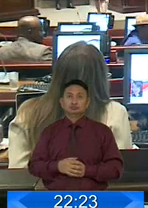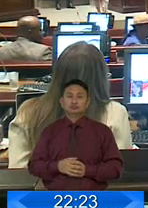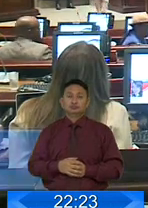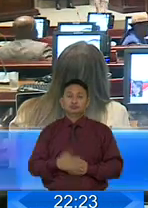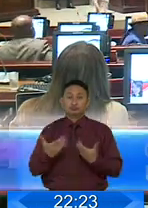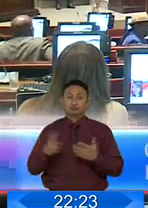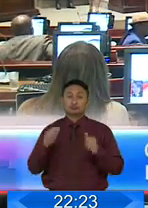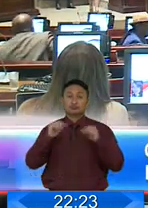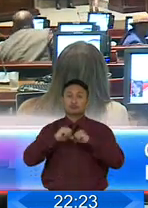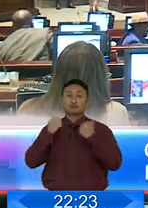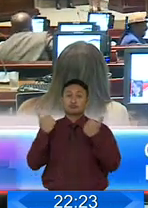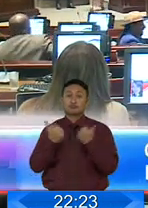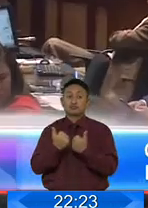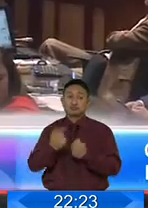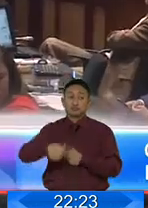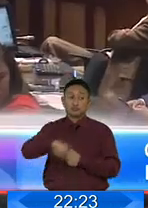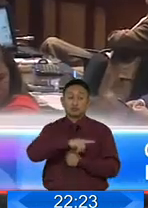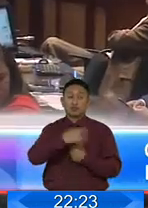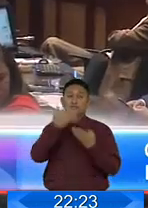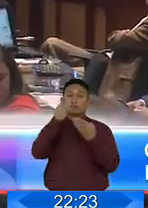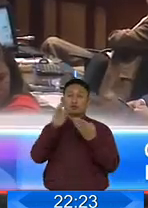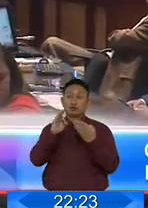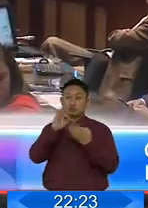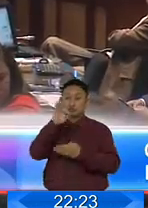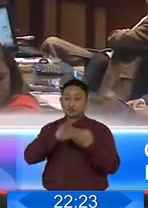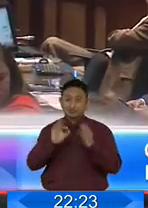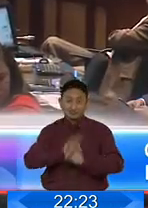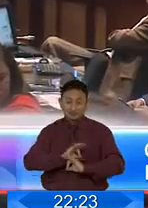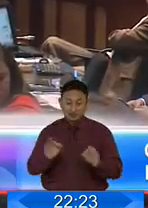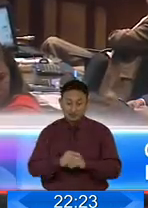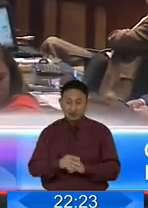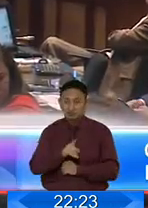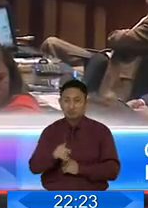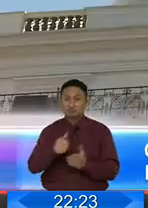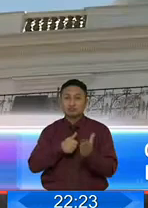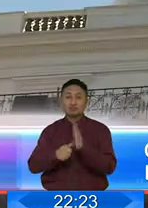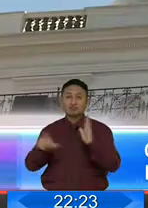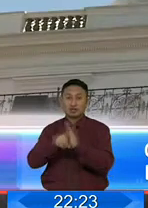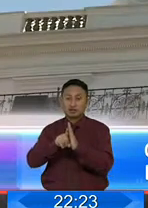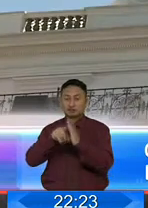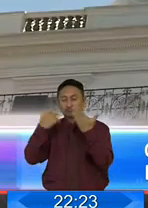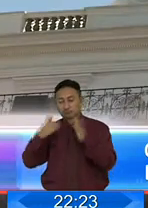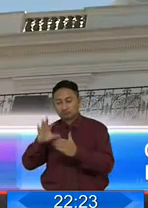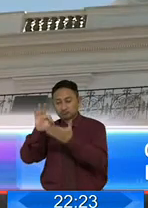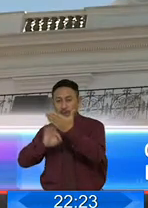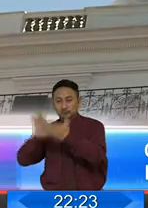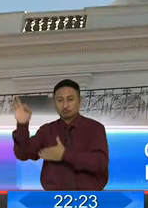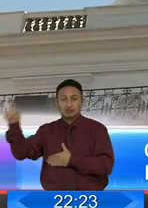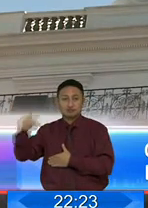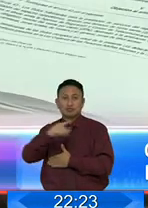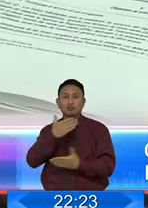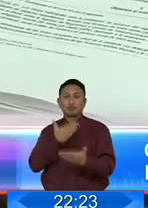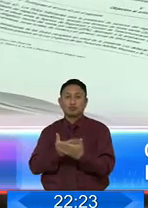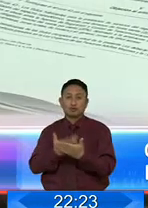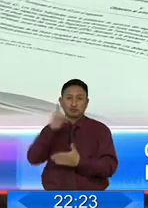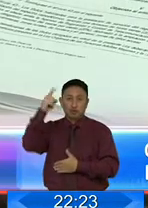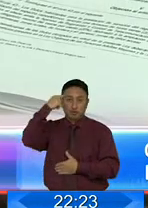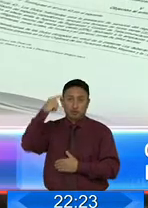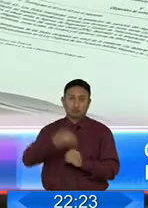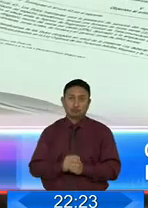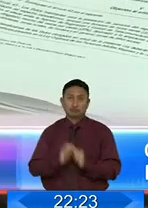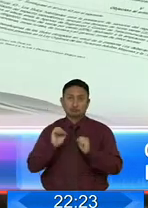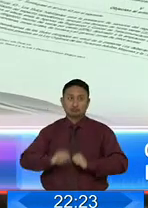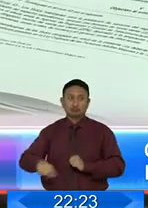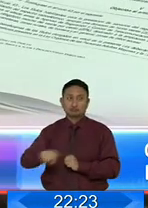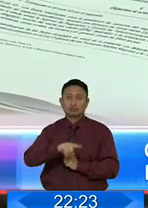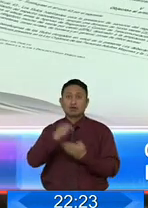Luego de que la Asamblea no haya podido aprobar el presupuesto general, este ingresó por el Ministerio de la Ley tal cual propuso el Ejecutivo, dejando un hueco